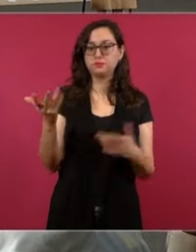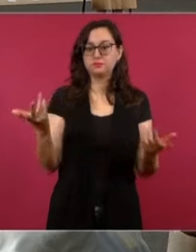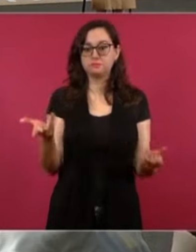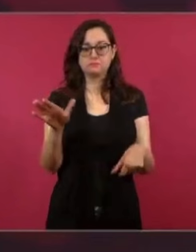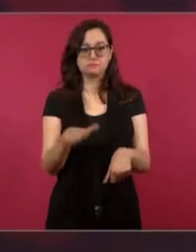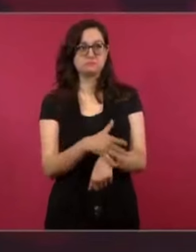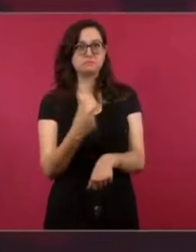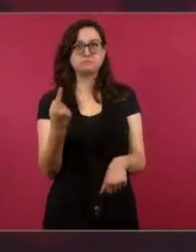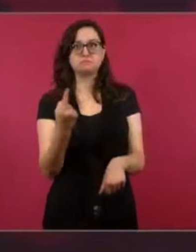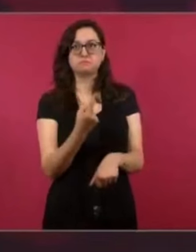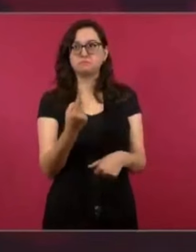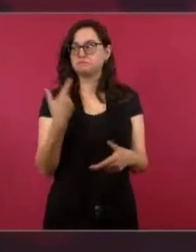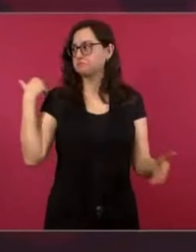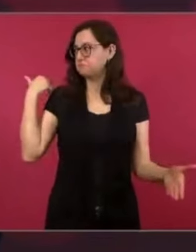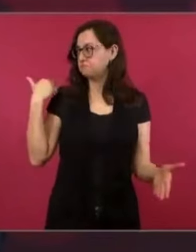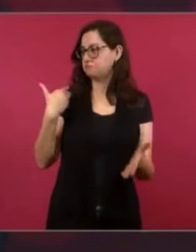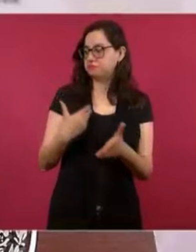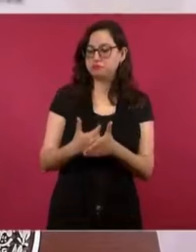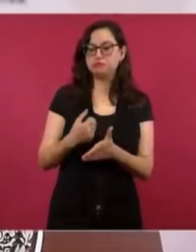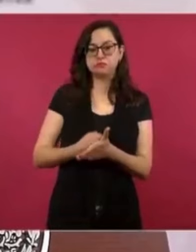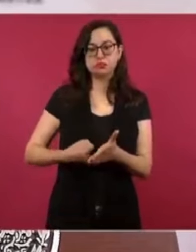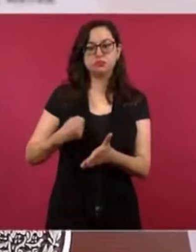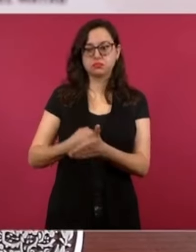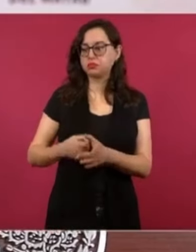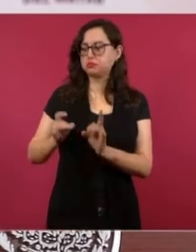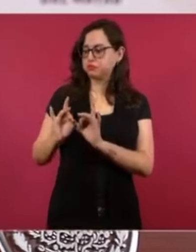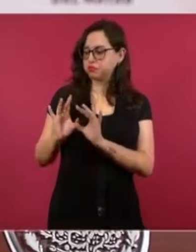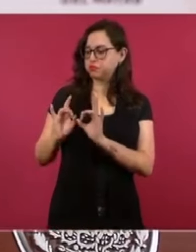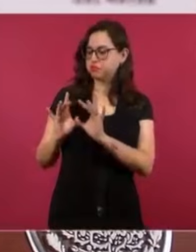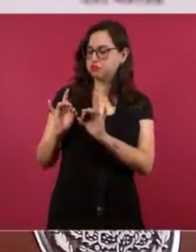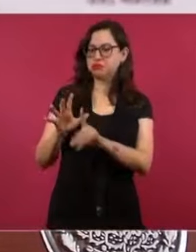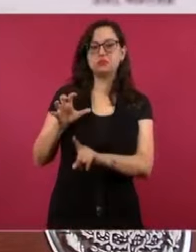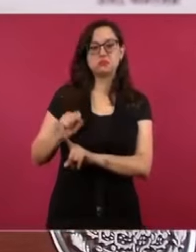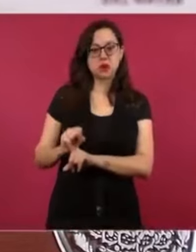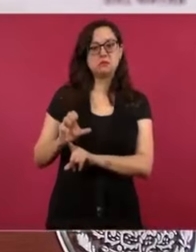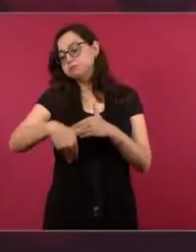bastante tiempo y circunstancias también difíciles,